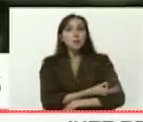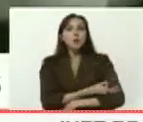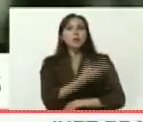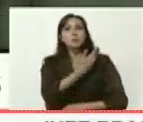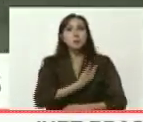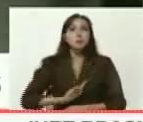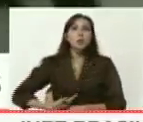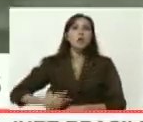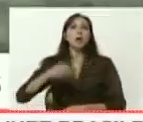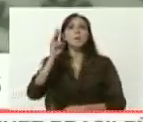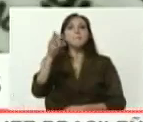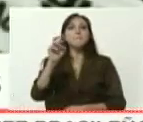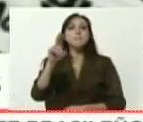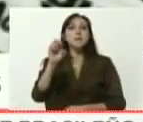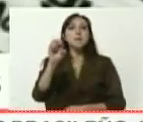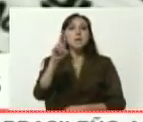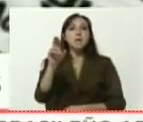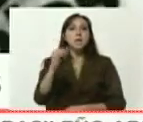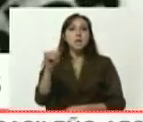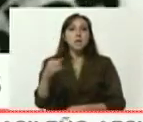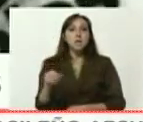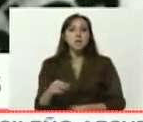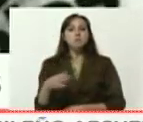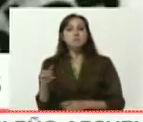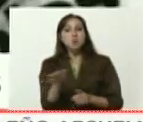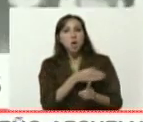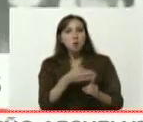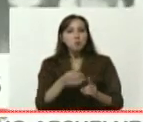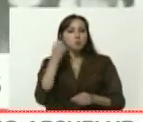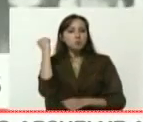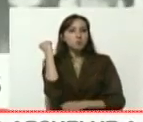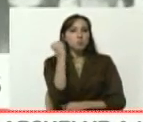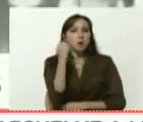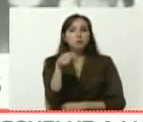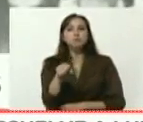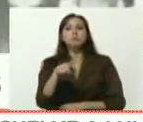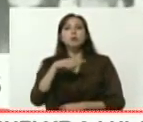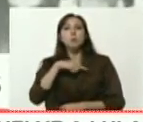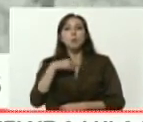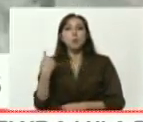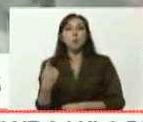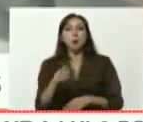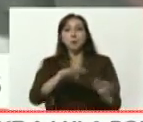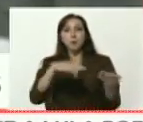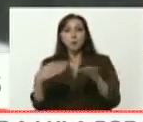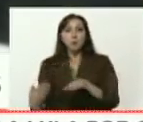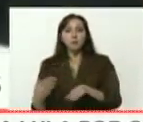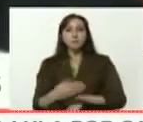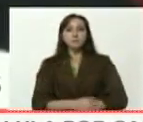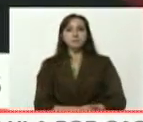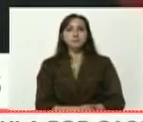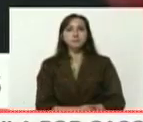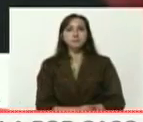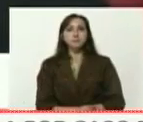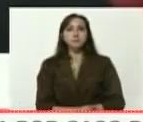lo detienen y luego de terribles torturas le ocasionan la muerte. Nosotros en este